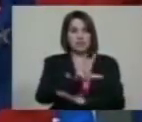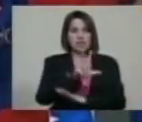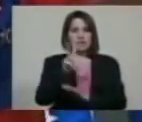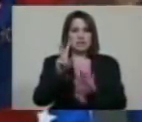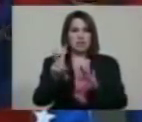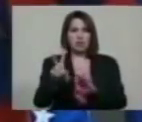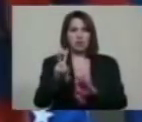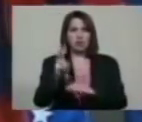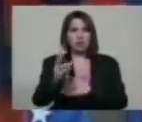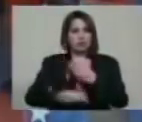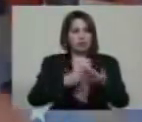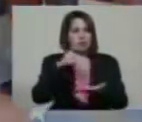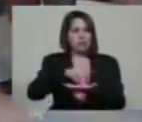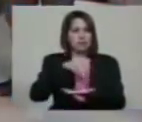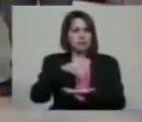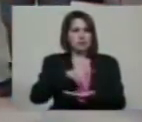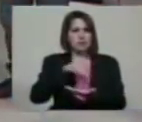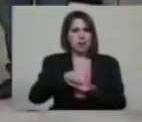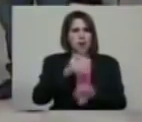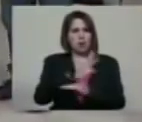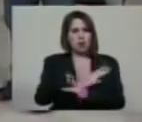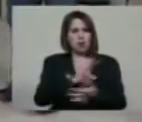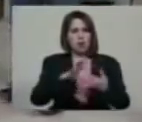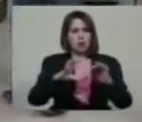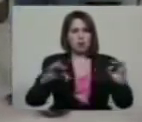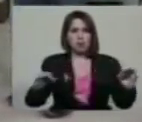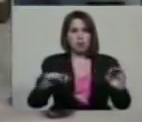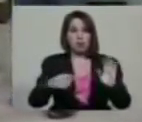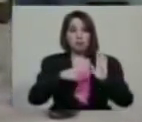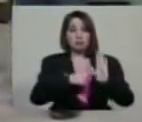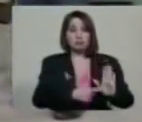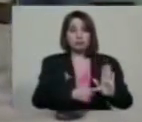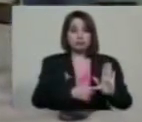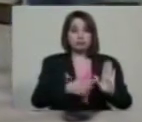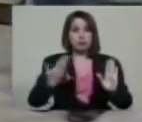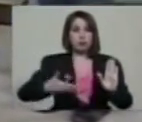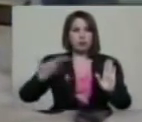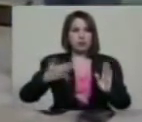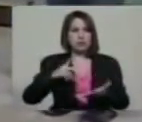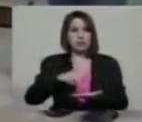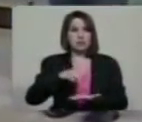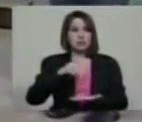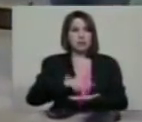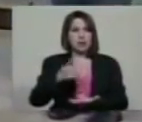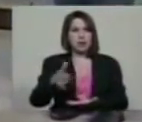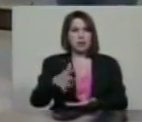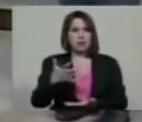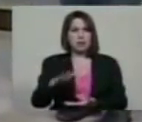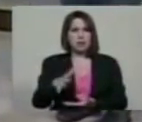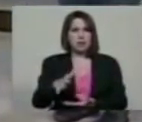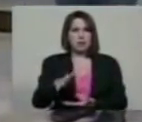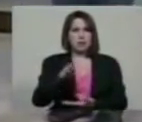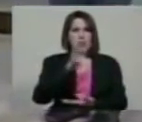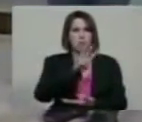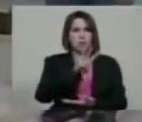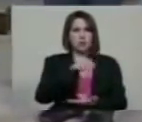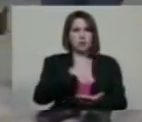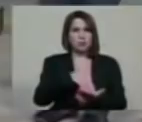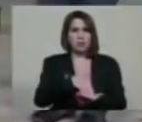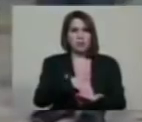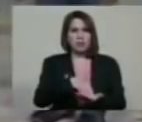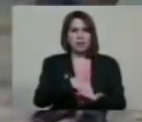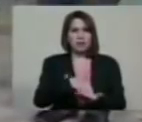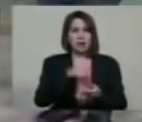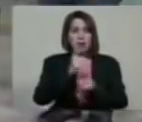estaban contempladas en estos Juegos. Hemos destacar que participaron más de 4.000